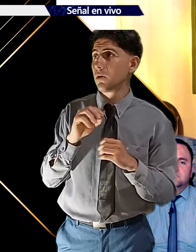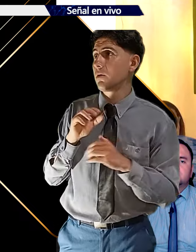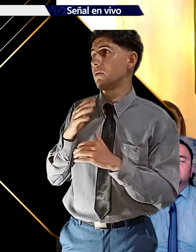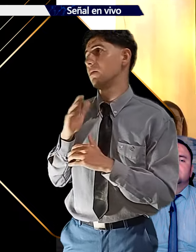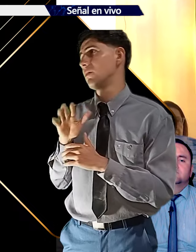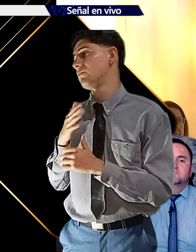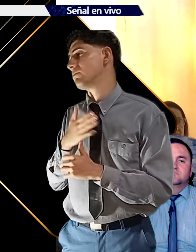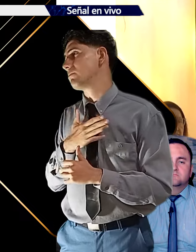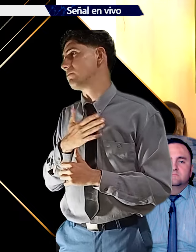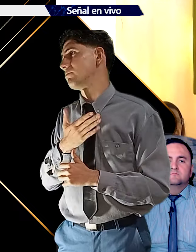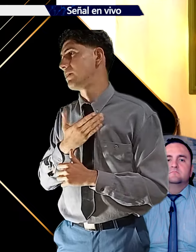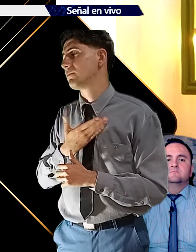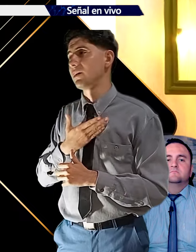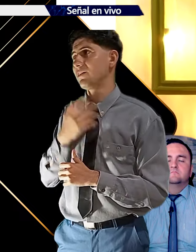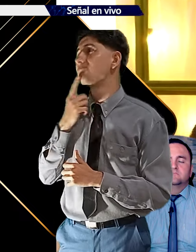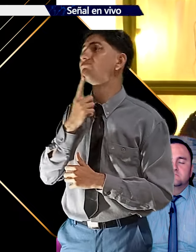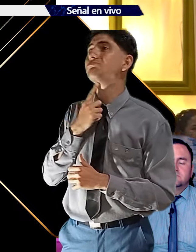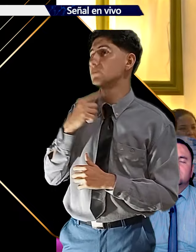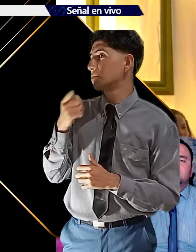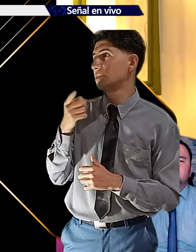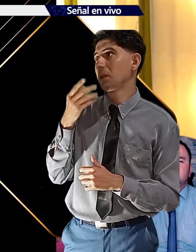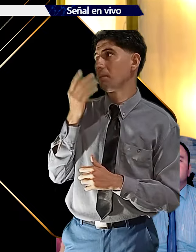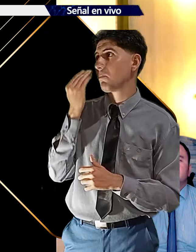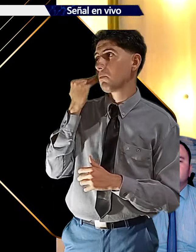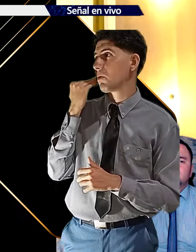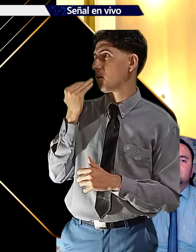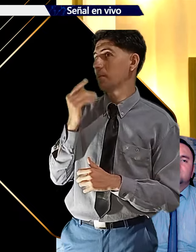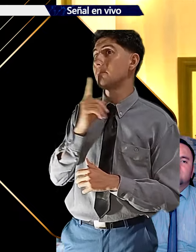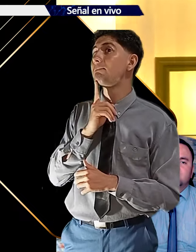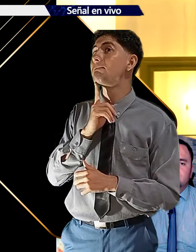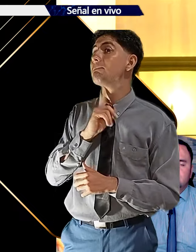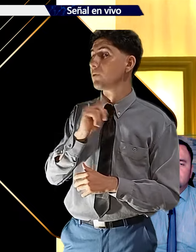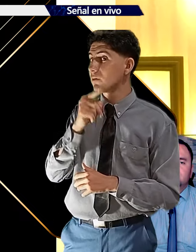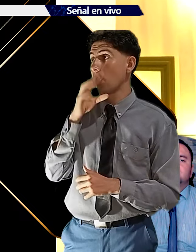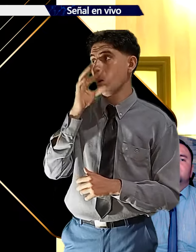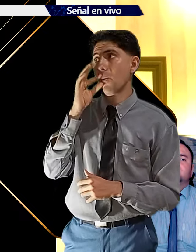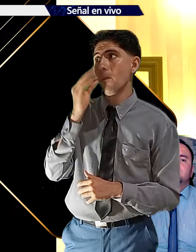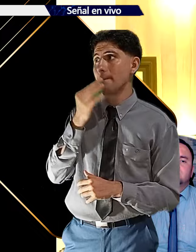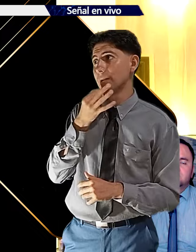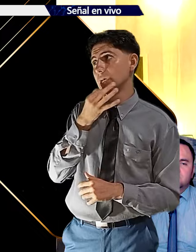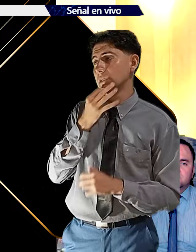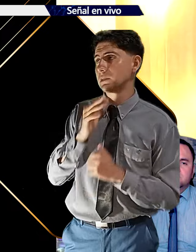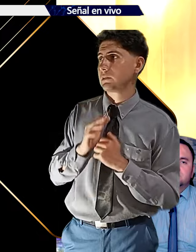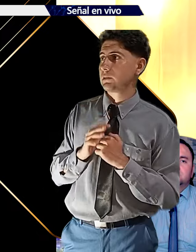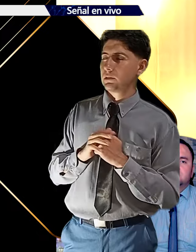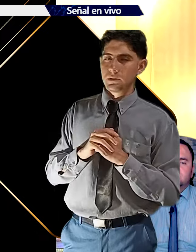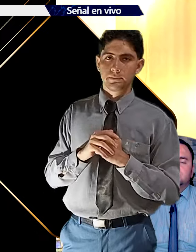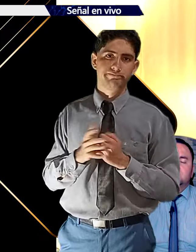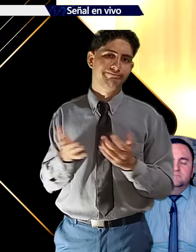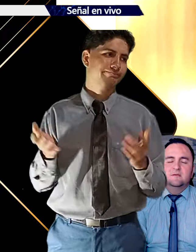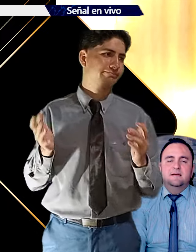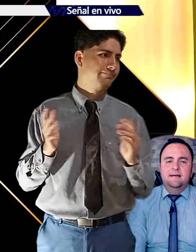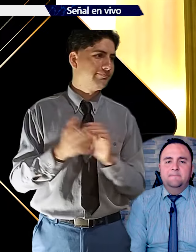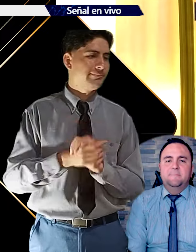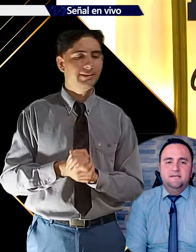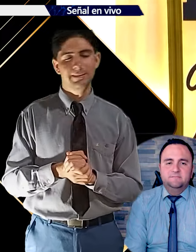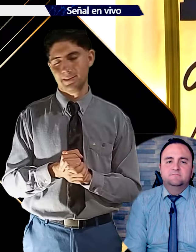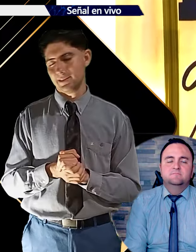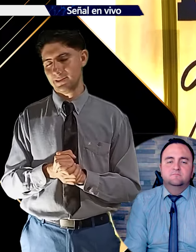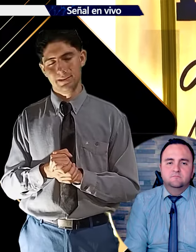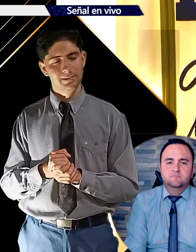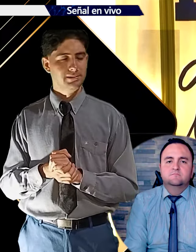tu hijo viene y te dice: mamá, es que no me gustan las mujeres. Mamá, es que me gustan los hombres. Tu hijo de 13, 14